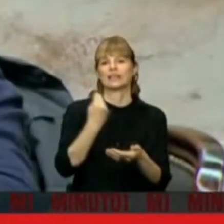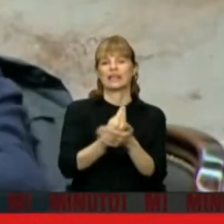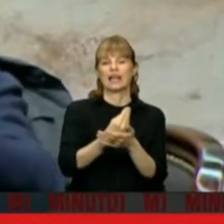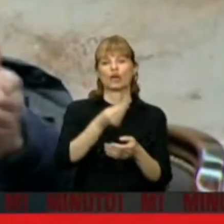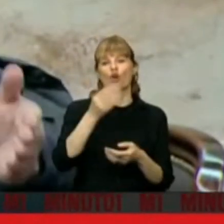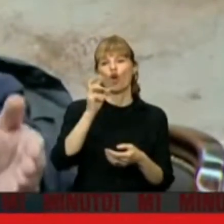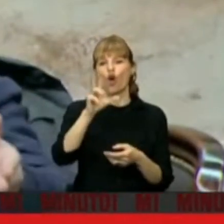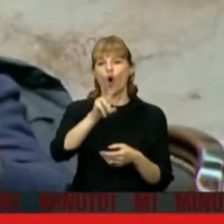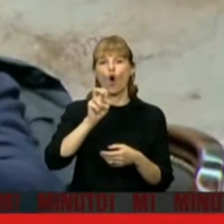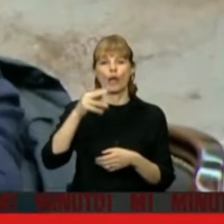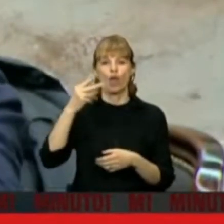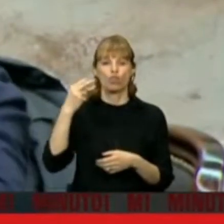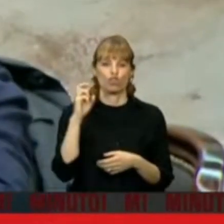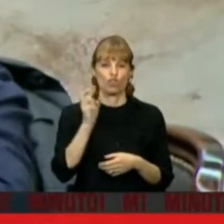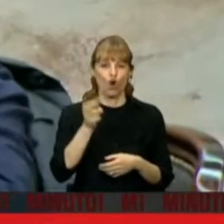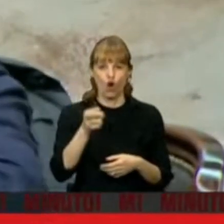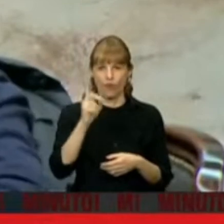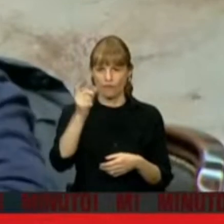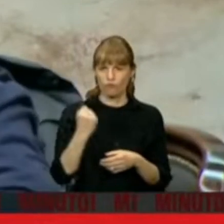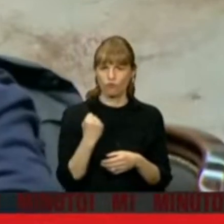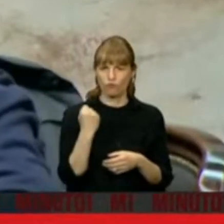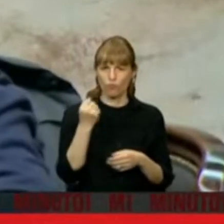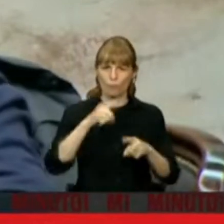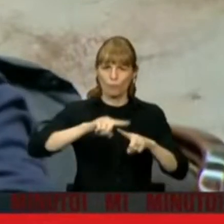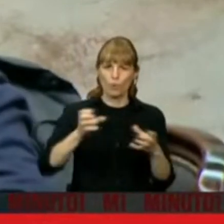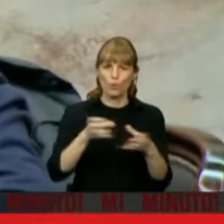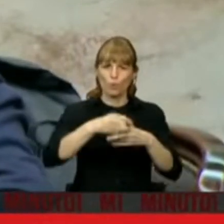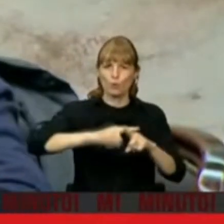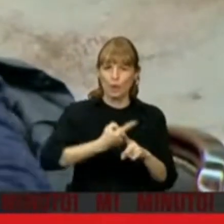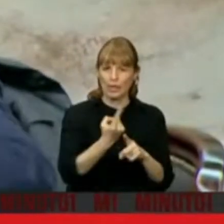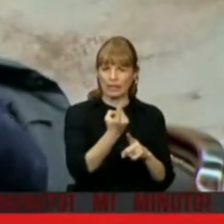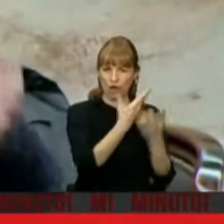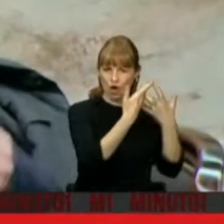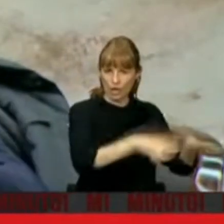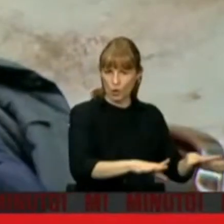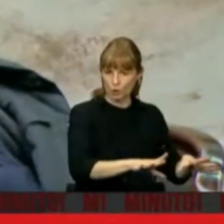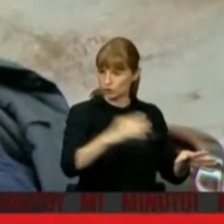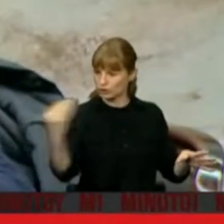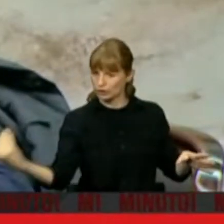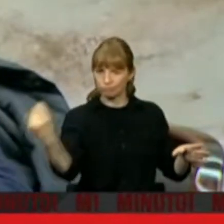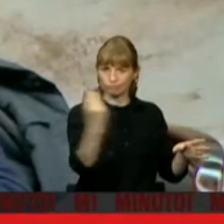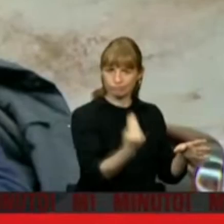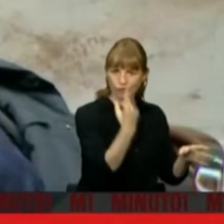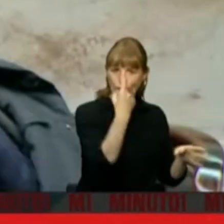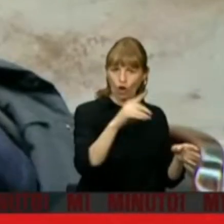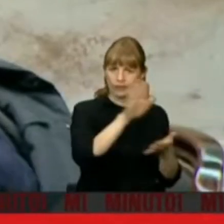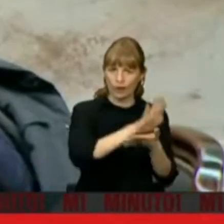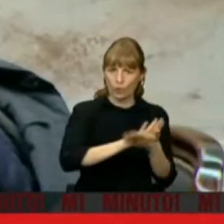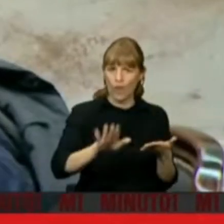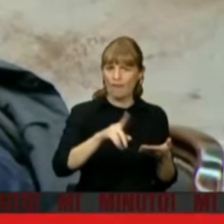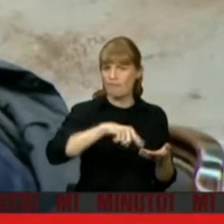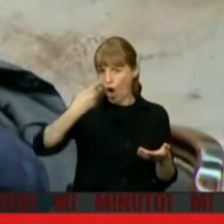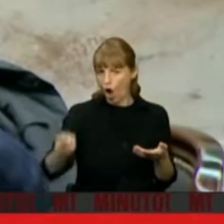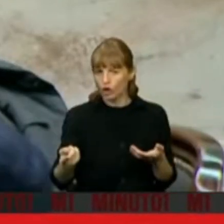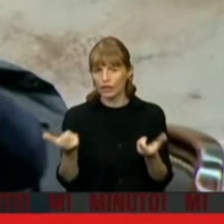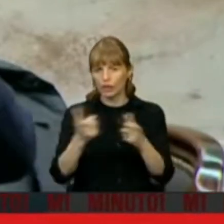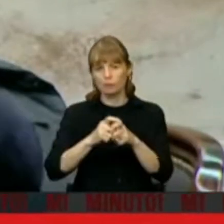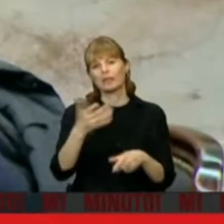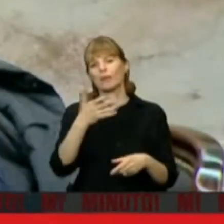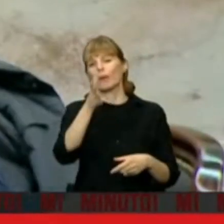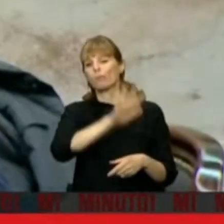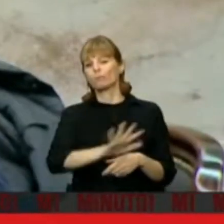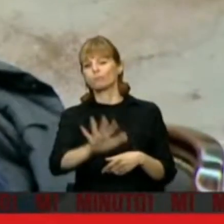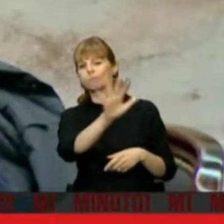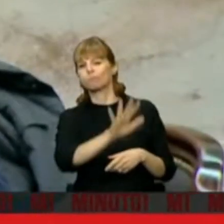un diputado de una fuerza política que renuncia para que asuma otra diputada de otra fuerza política, que se presume que su voto va a ser